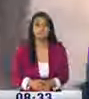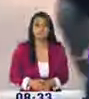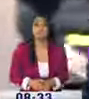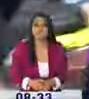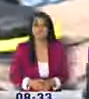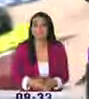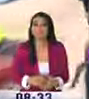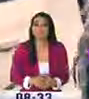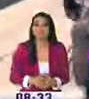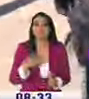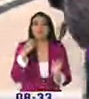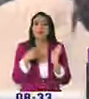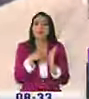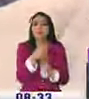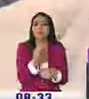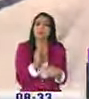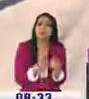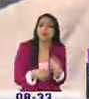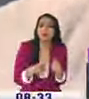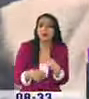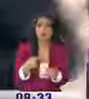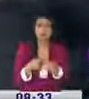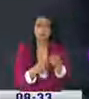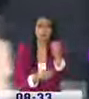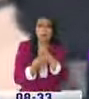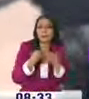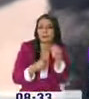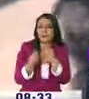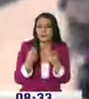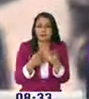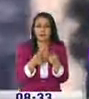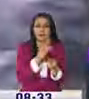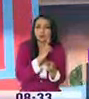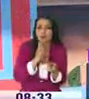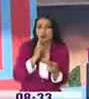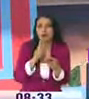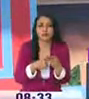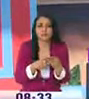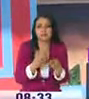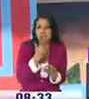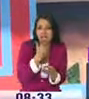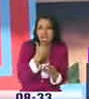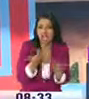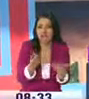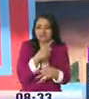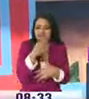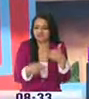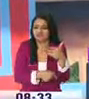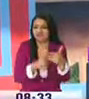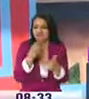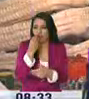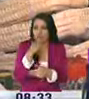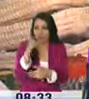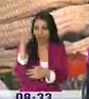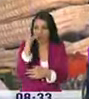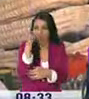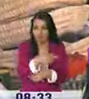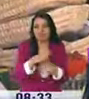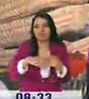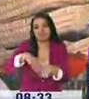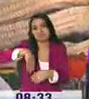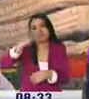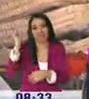mejores réditos económicos la comercialización de sustancias sujetas a fiscalización que la arepa, el chorizo, la bandeja paisa y la amplia